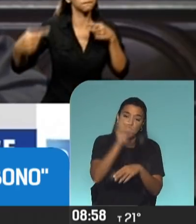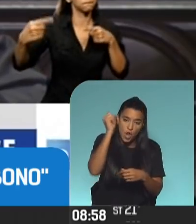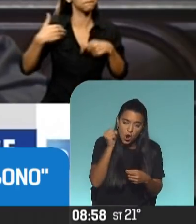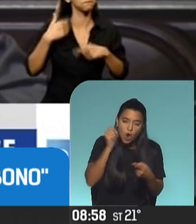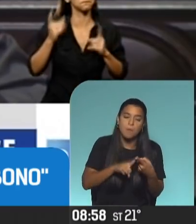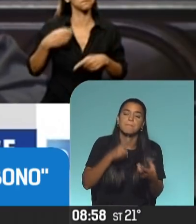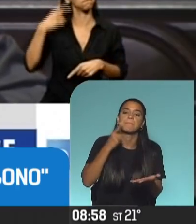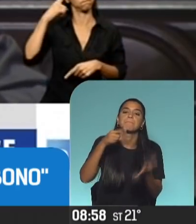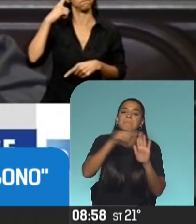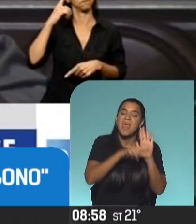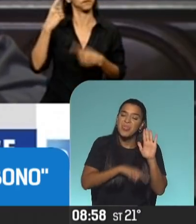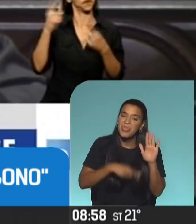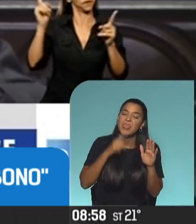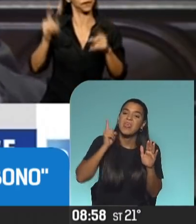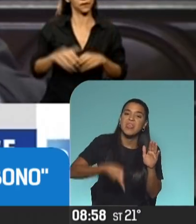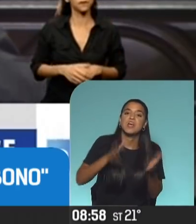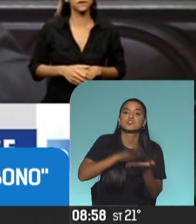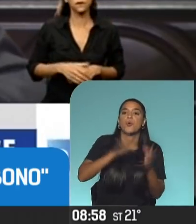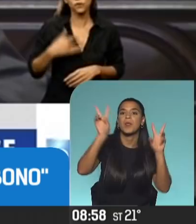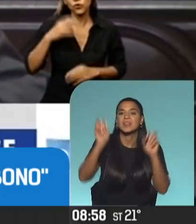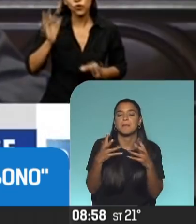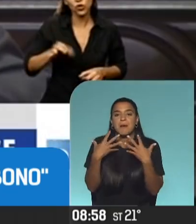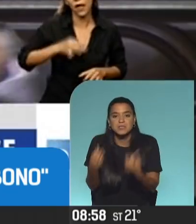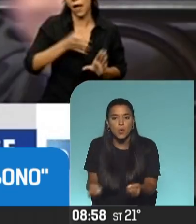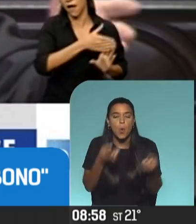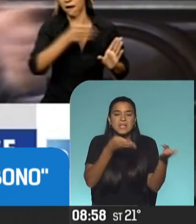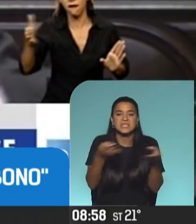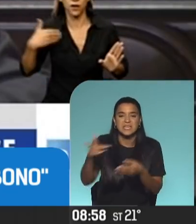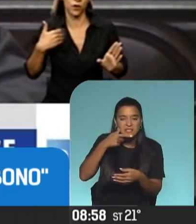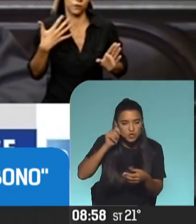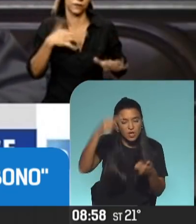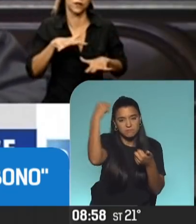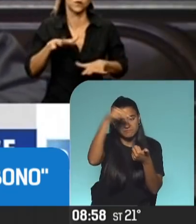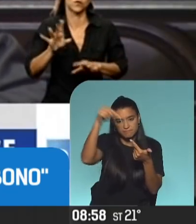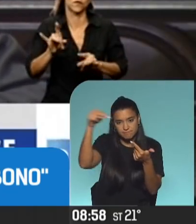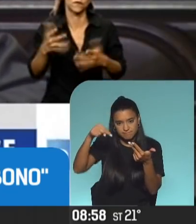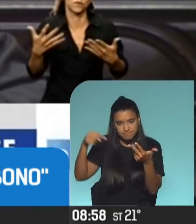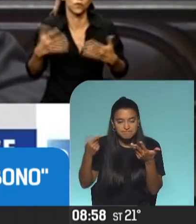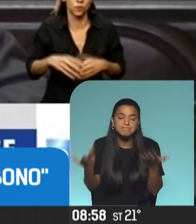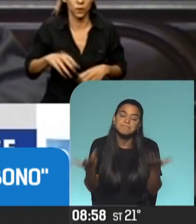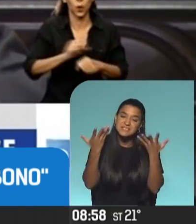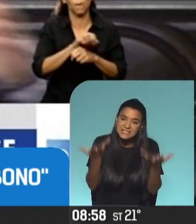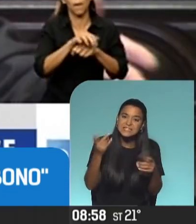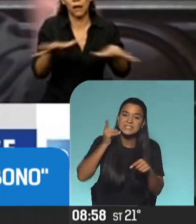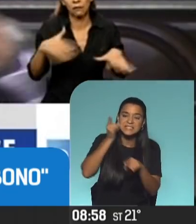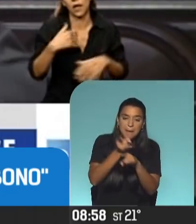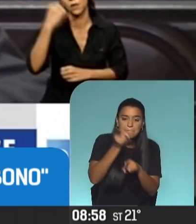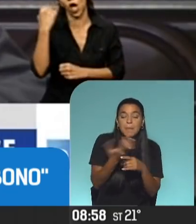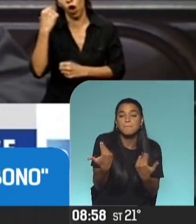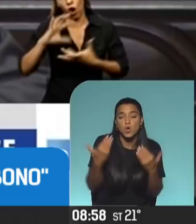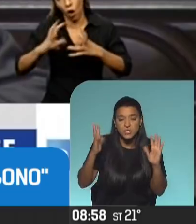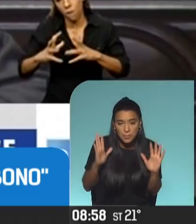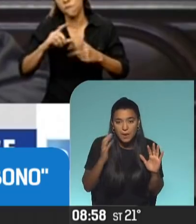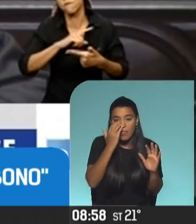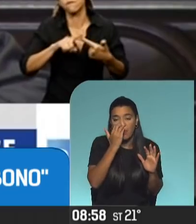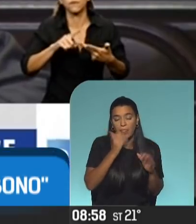económica, medidas de protección en términos de salud, de asistencia social. Así que, nada, siempre está la posibilidad